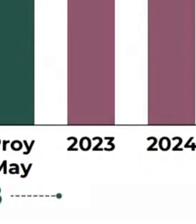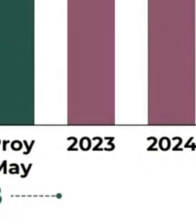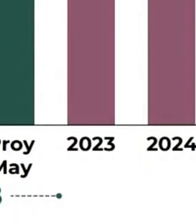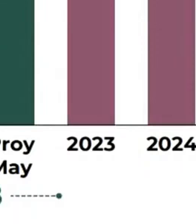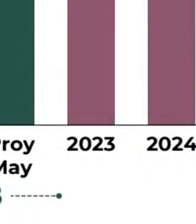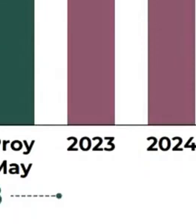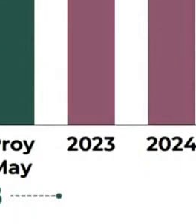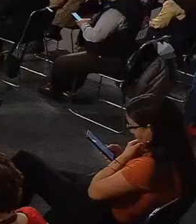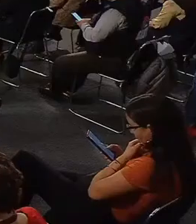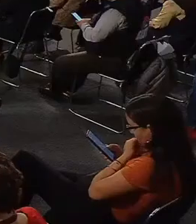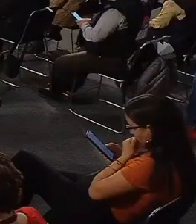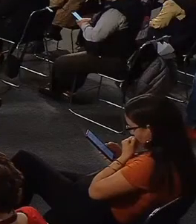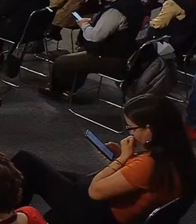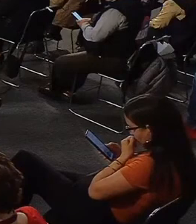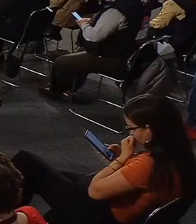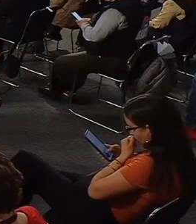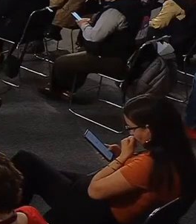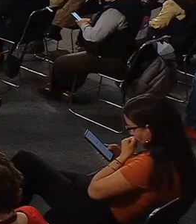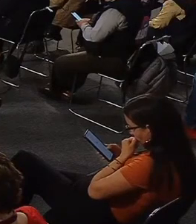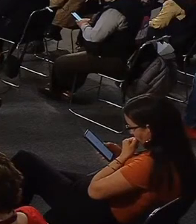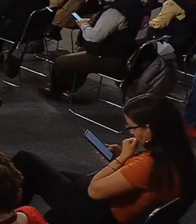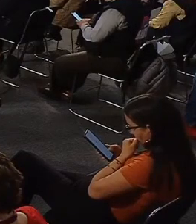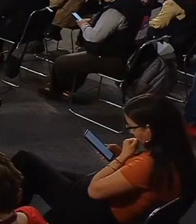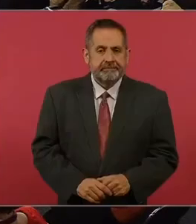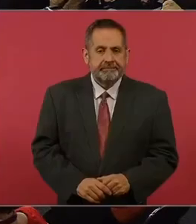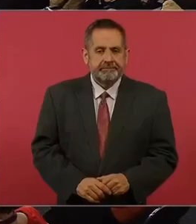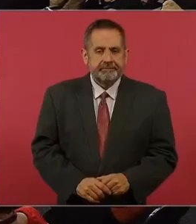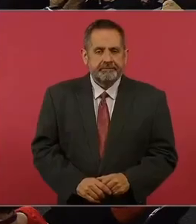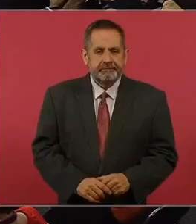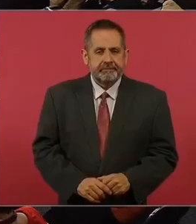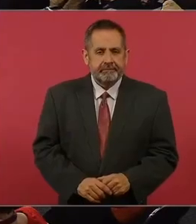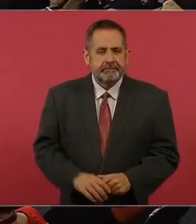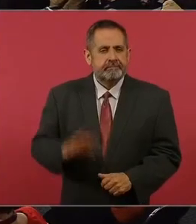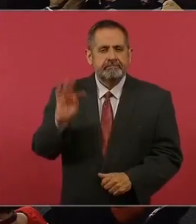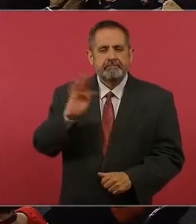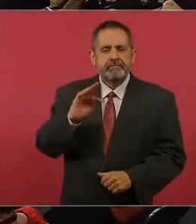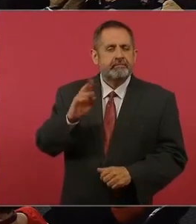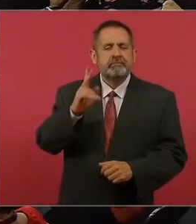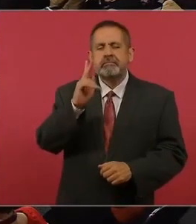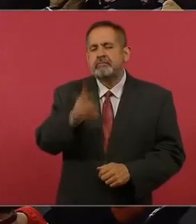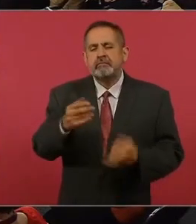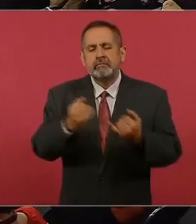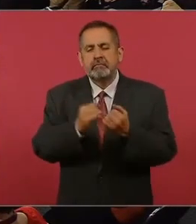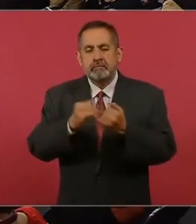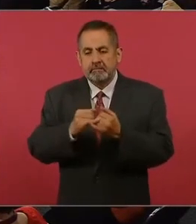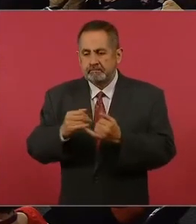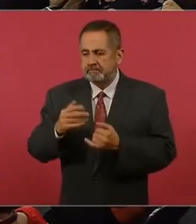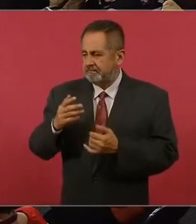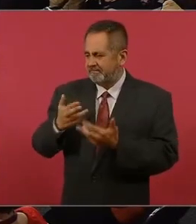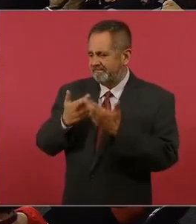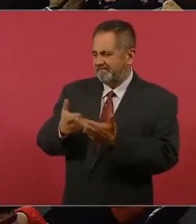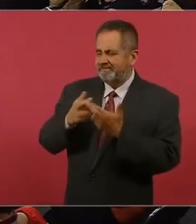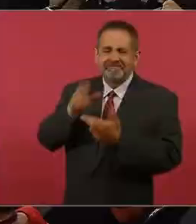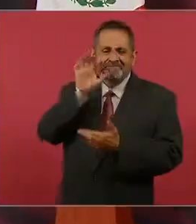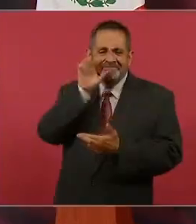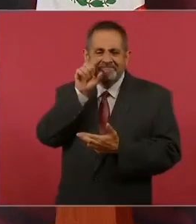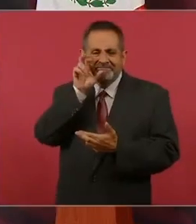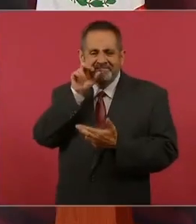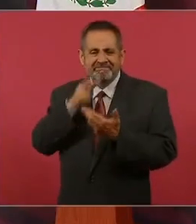Es como si se vendiera naranja y compráramos jugo de naranja. Pero estos genios,